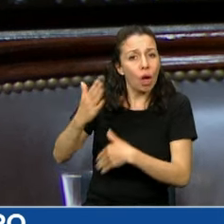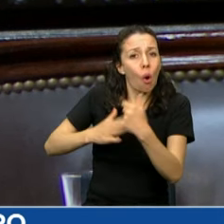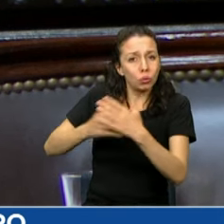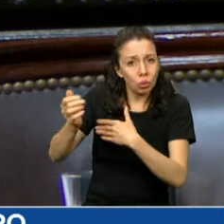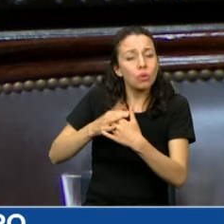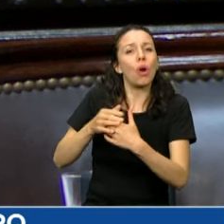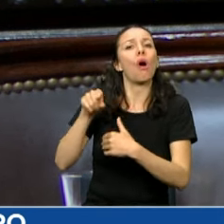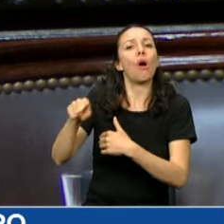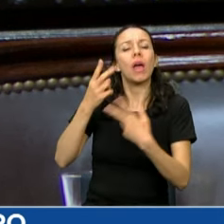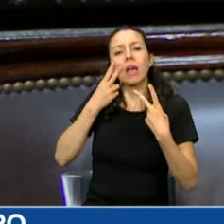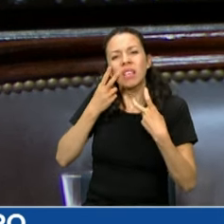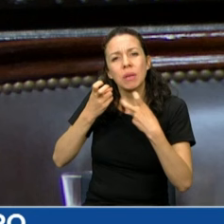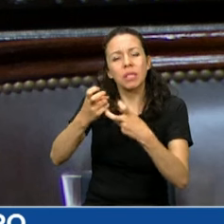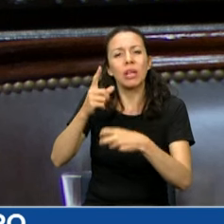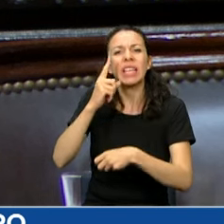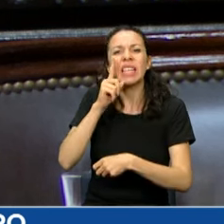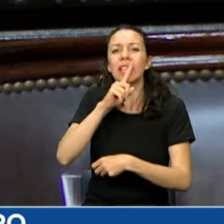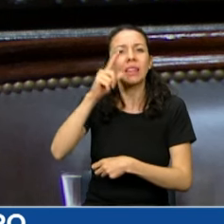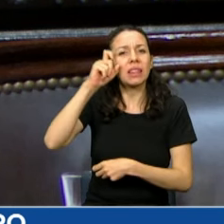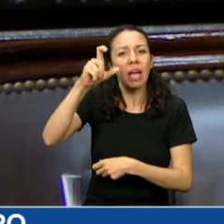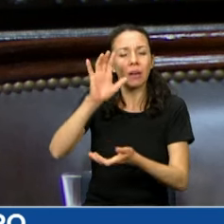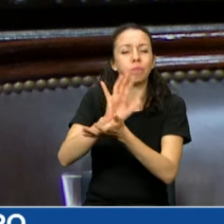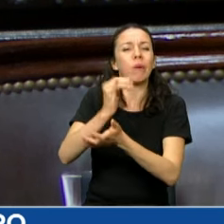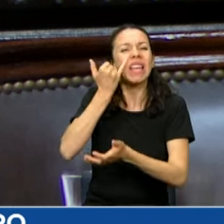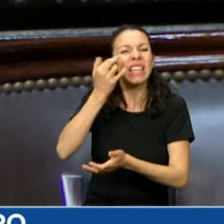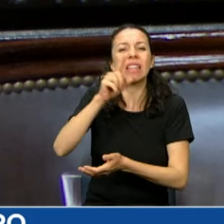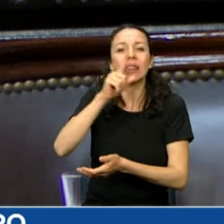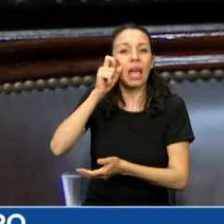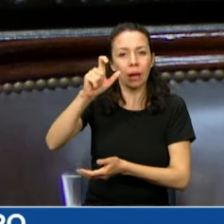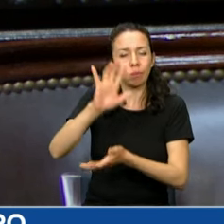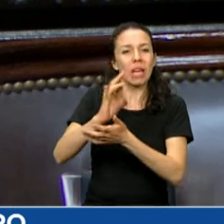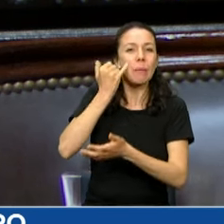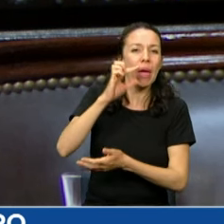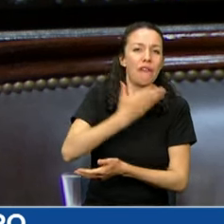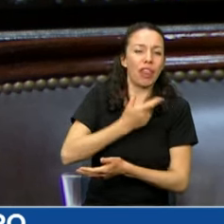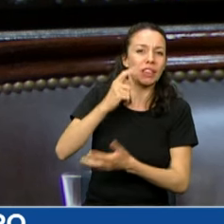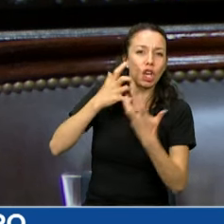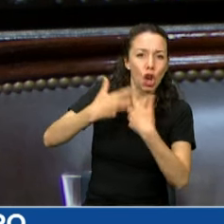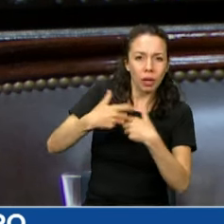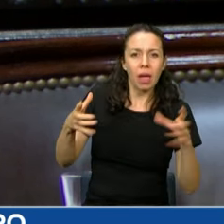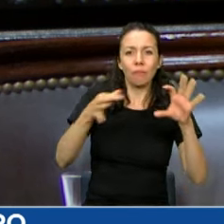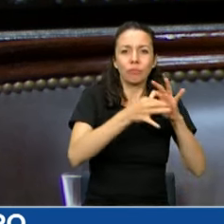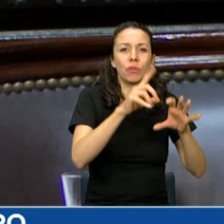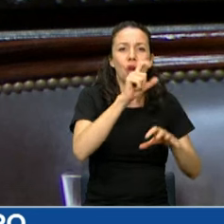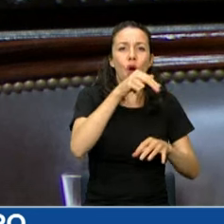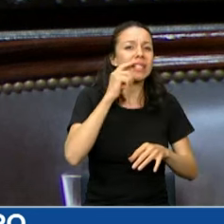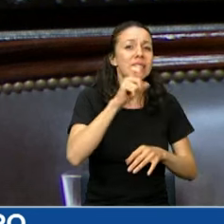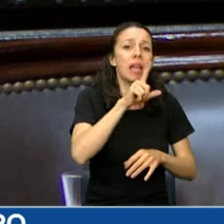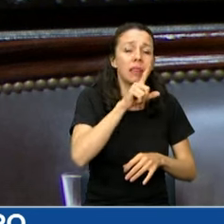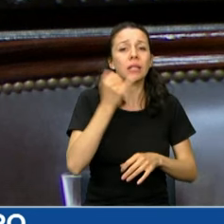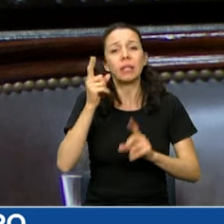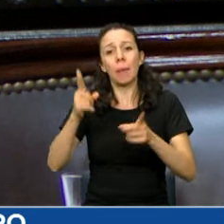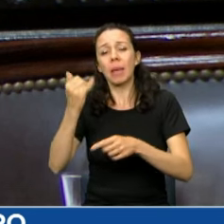desarrollo de itec ipf tecnología con conicet como también se ha agregado ipf litio